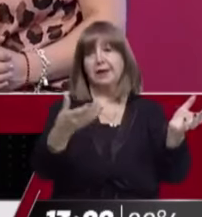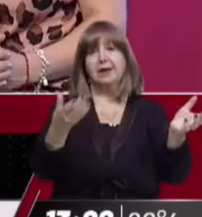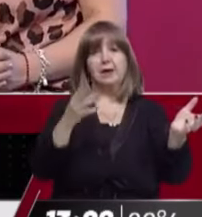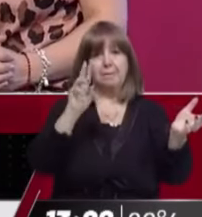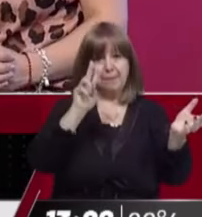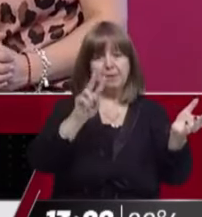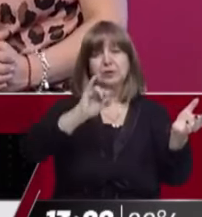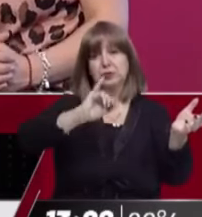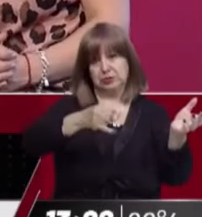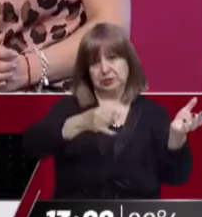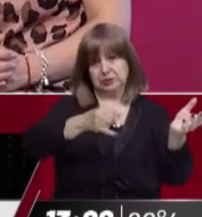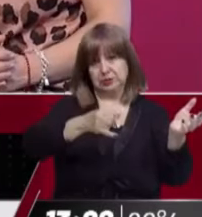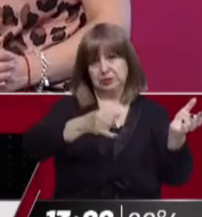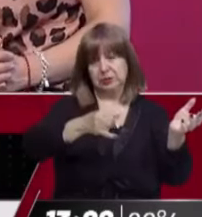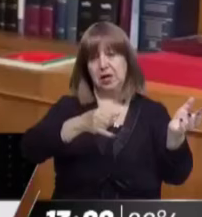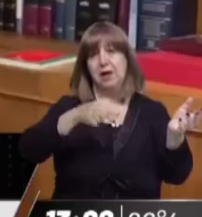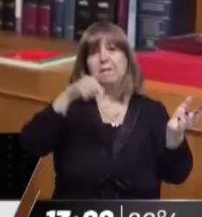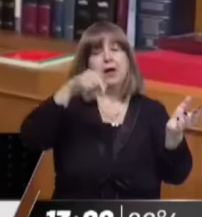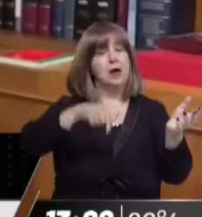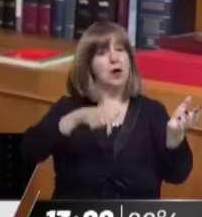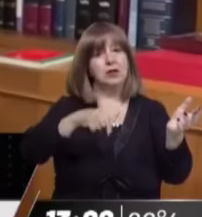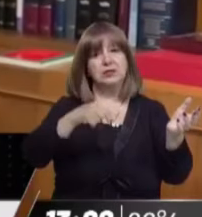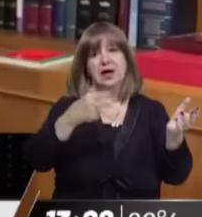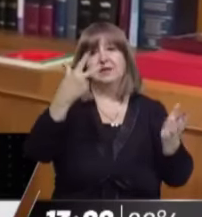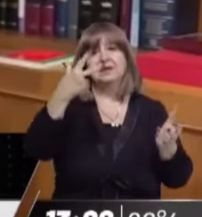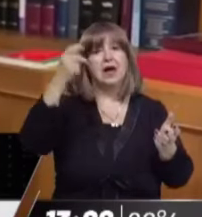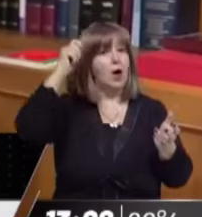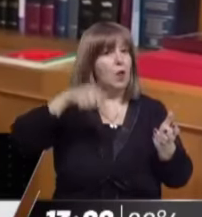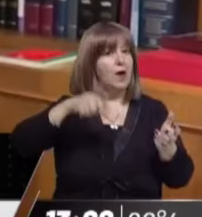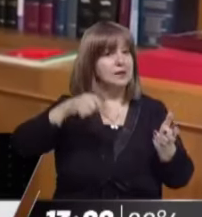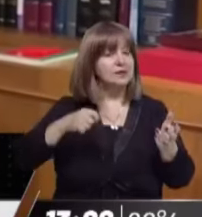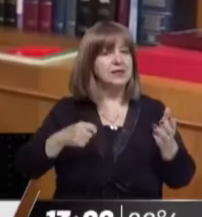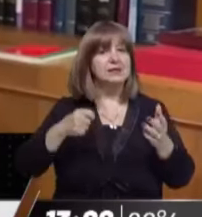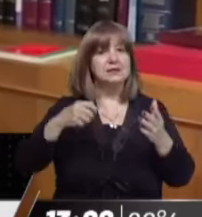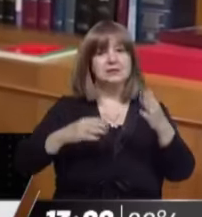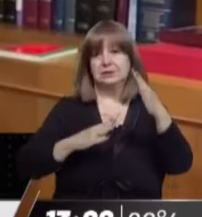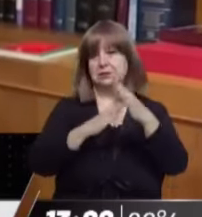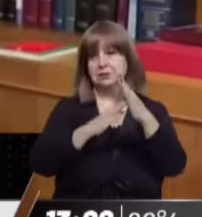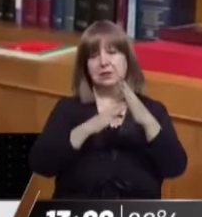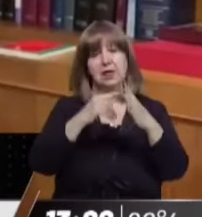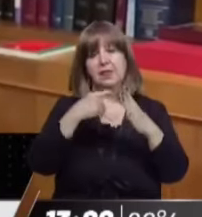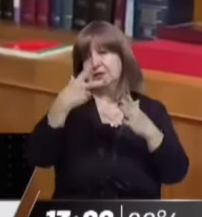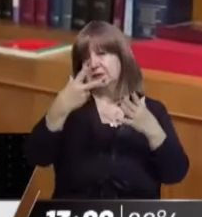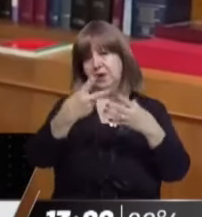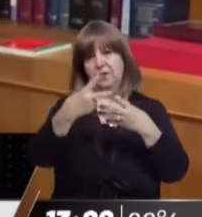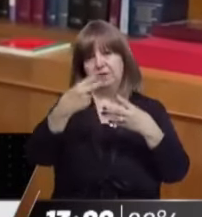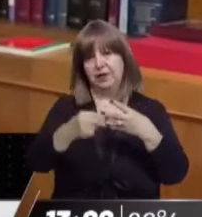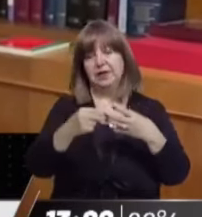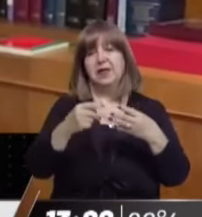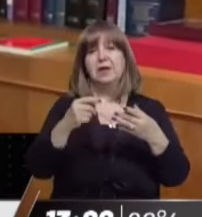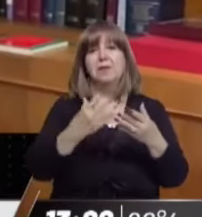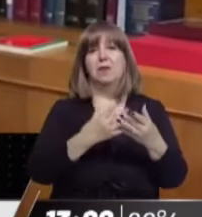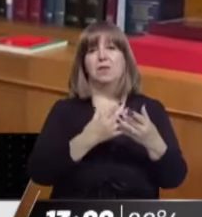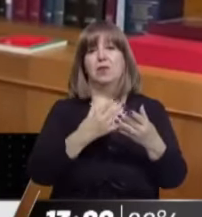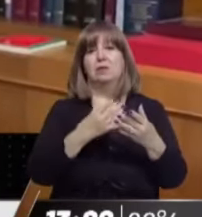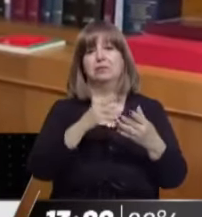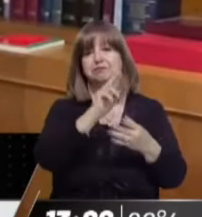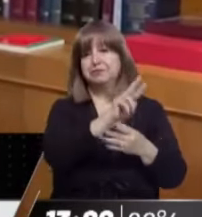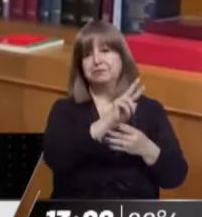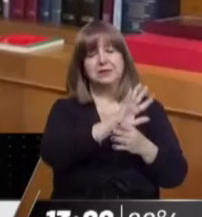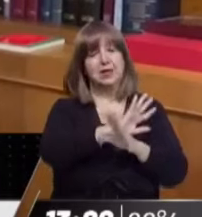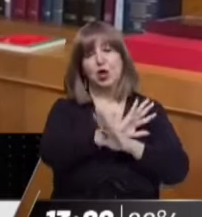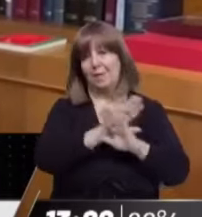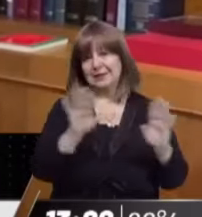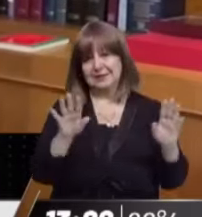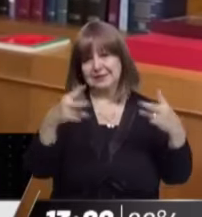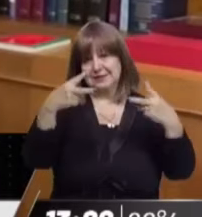autorizado dentro de las cárceles bueno en el día de hoy los tres jueces de la suprema corte decidieron darle fin a esta autorización que tenían y ya los presos no podrán